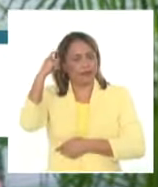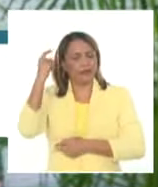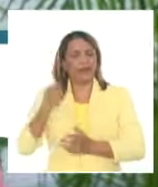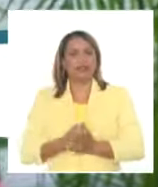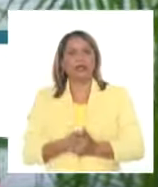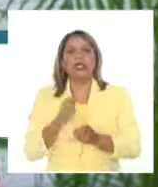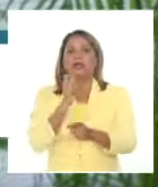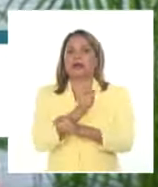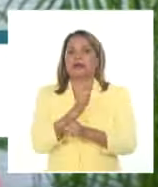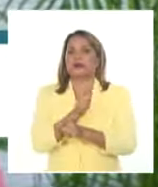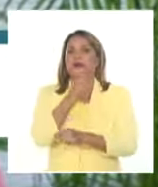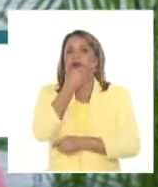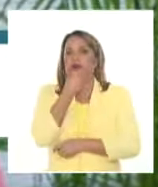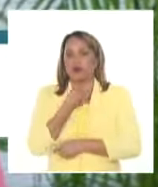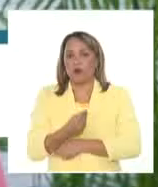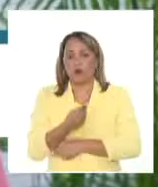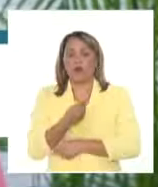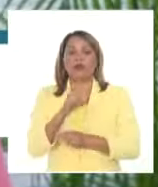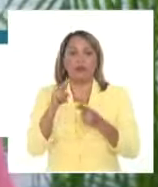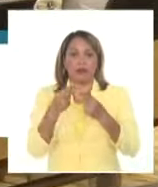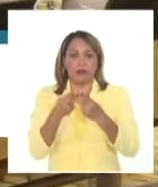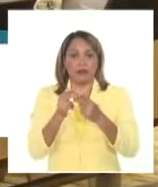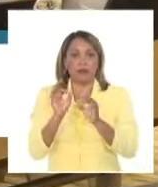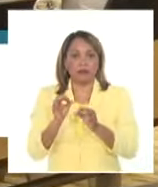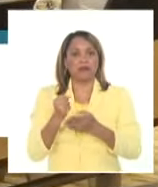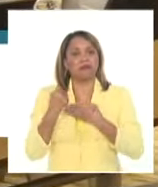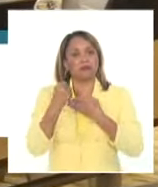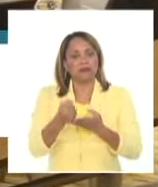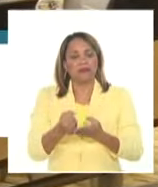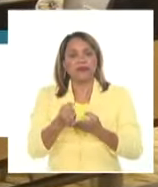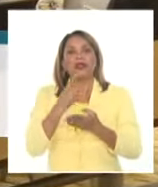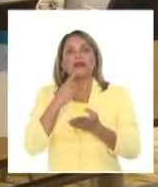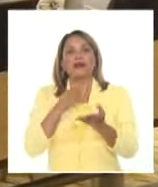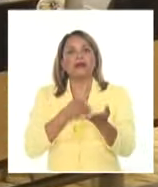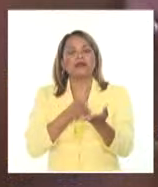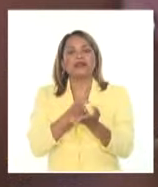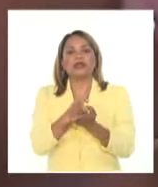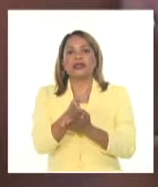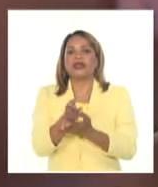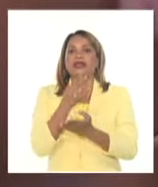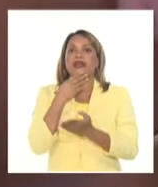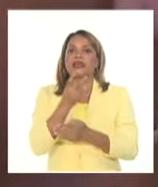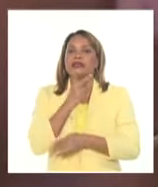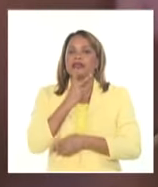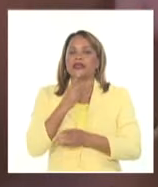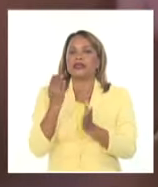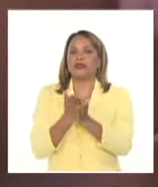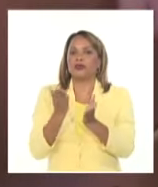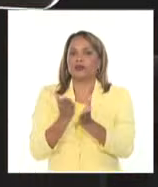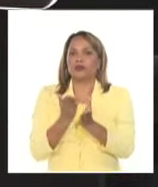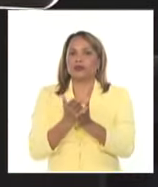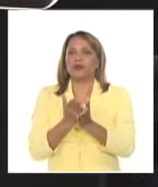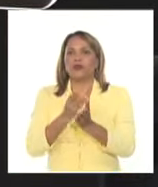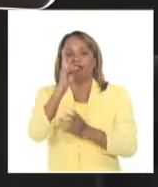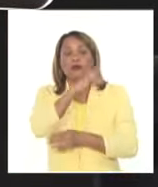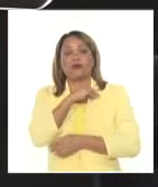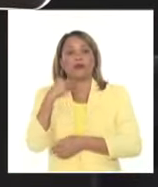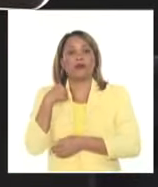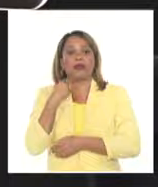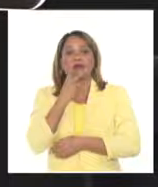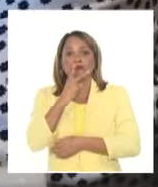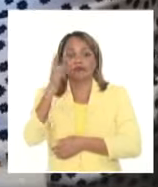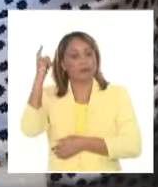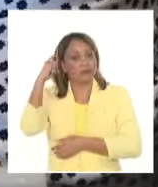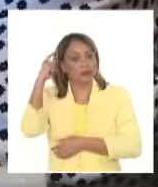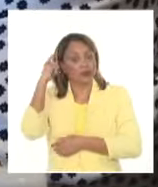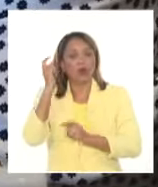nuestros jóvenes, la preparación de ese recurso humano que dará continuidad a la neurología, a la neurocirugía, a las neurociencias en nuestro país,